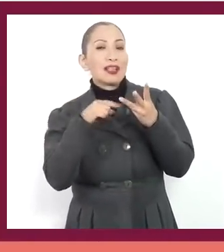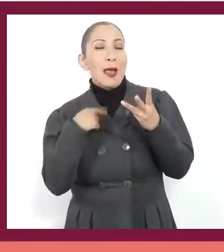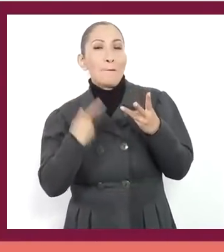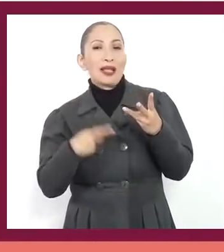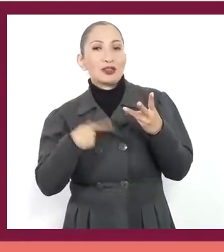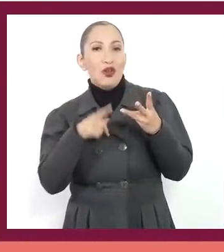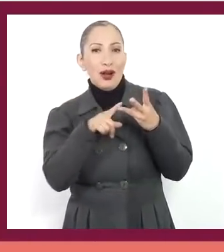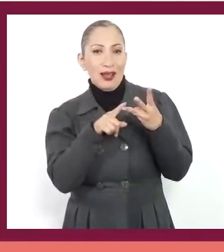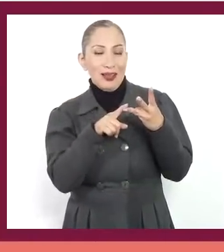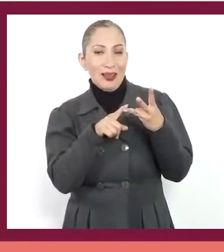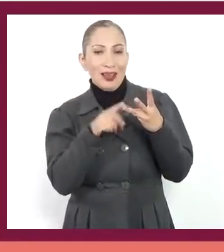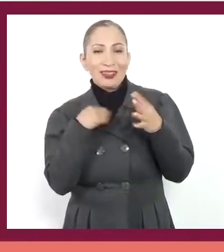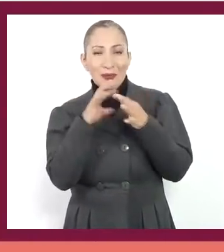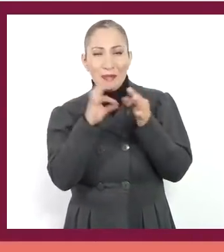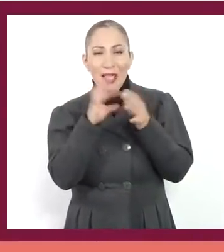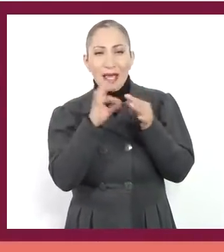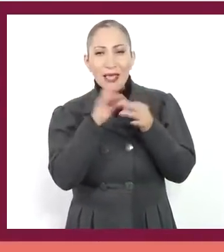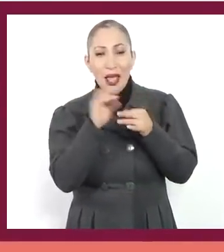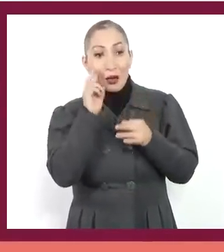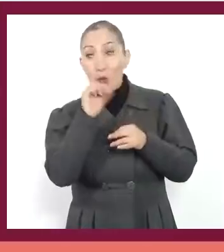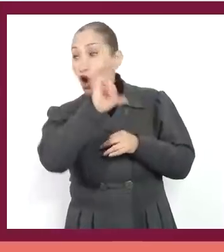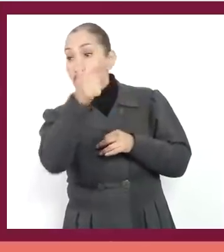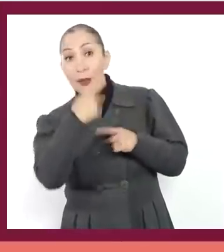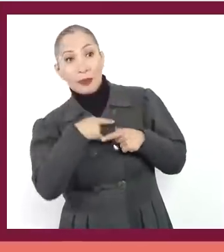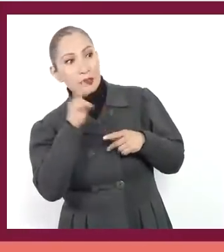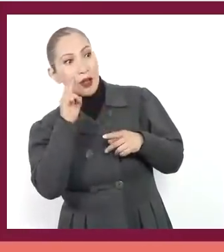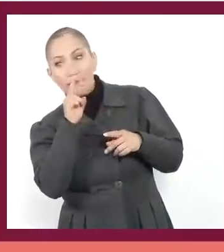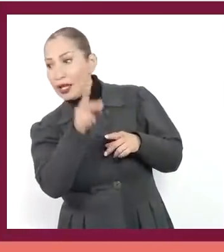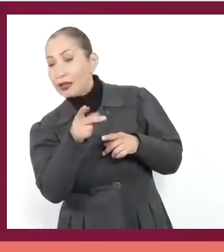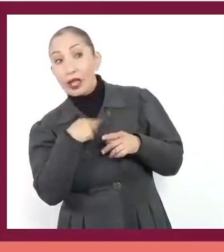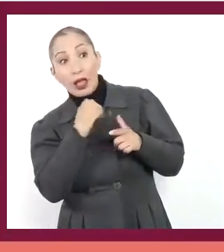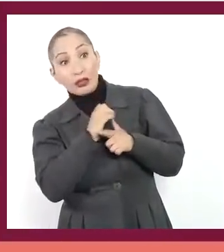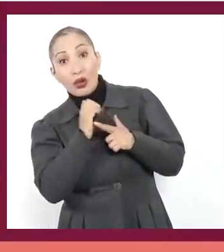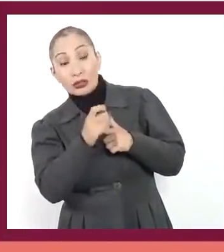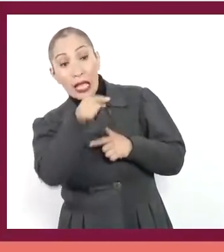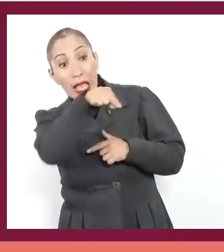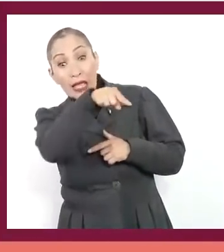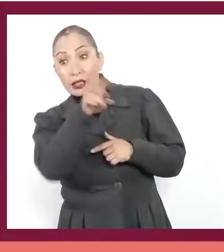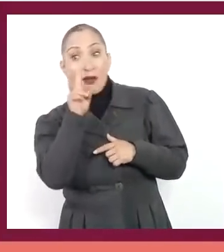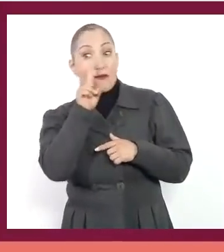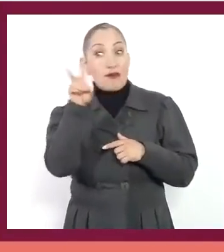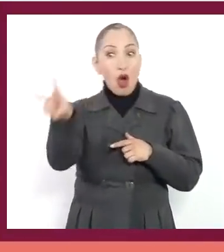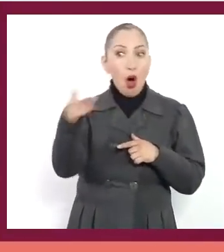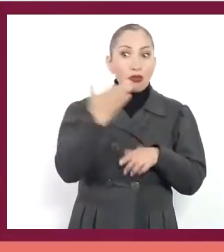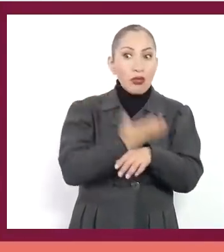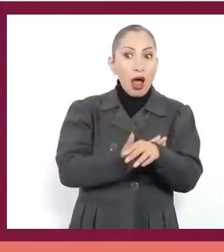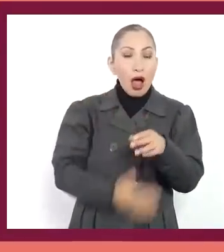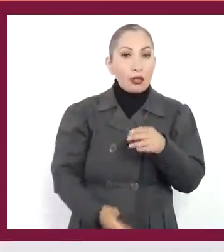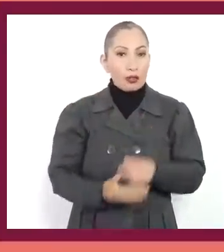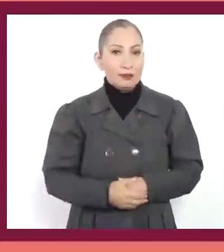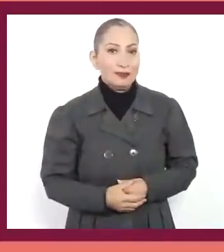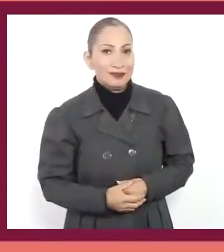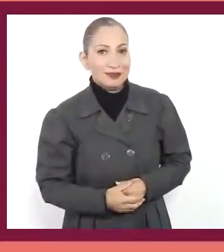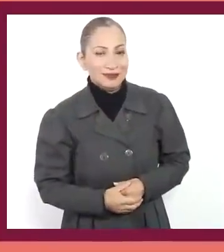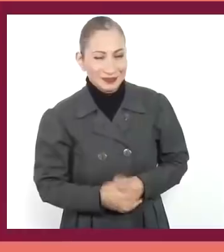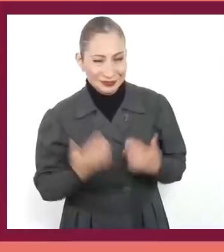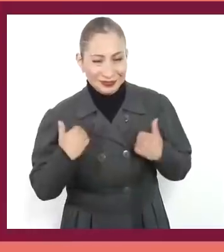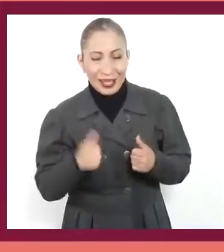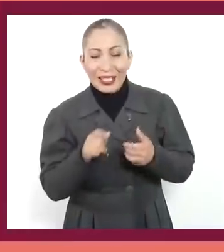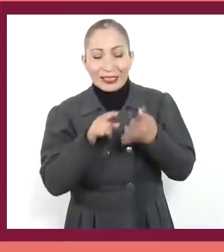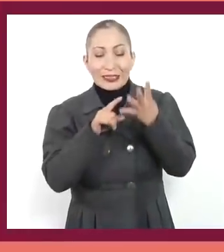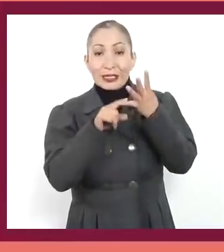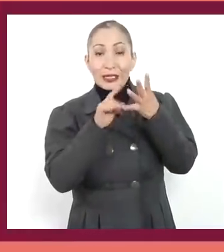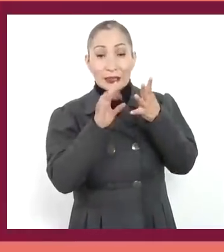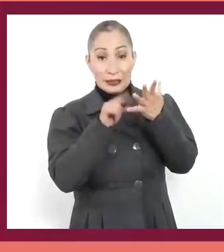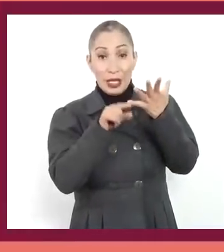persona, cuando se describe el comportamiento de alguien más. Entonces, ella vio que era demasiado tarde. 5.